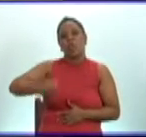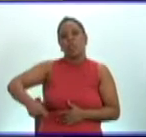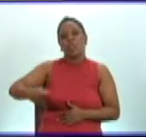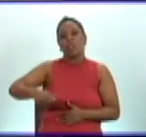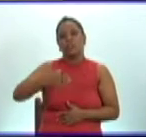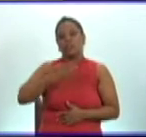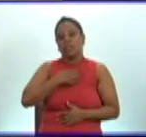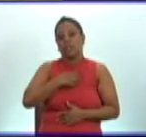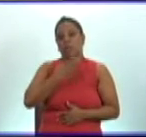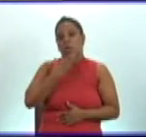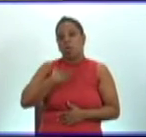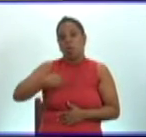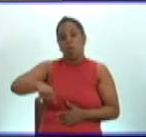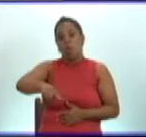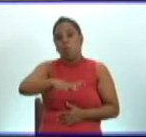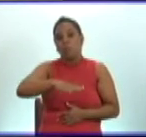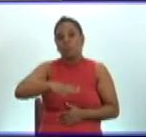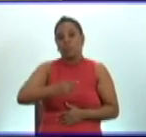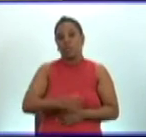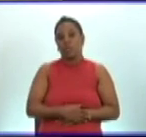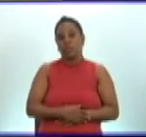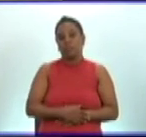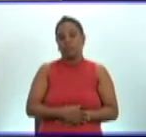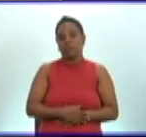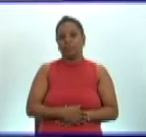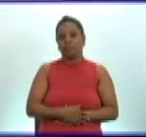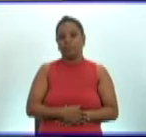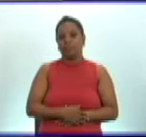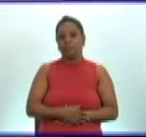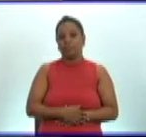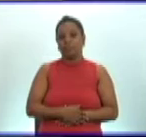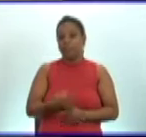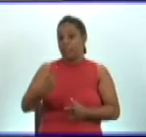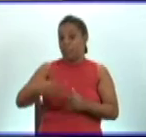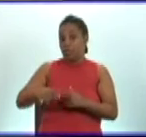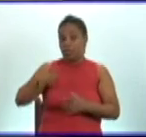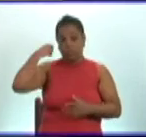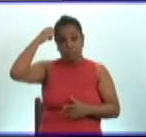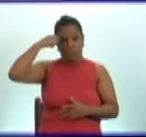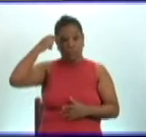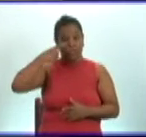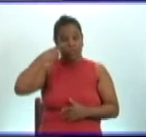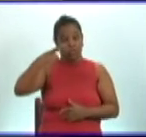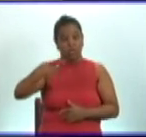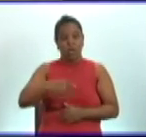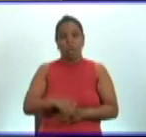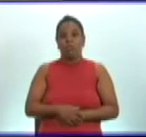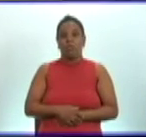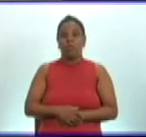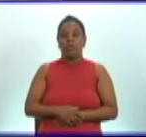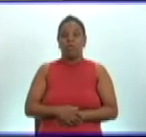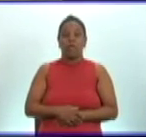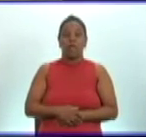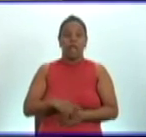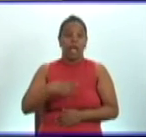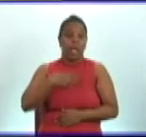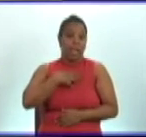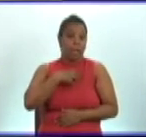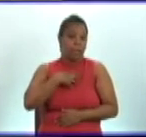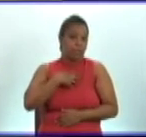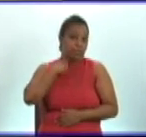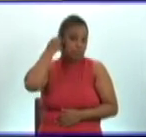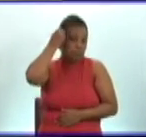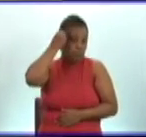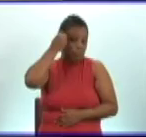como ciudadanos. Bueno, en esta escena que vamos a ver a continuación va a ser, a mi juicio, una de las escenas